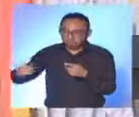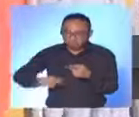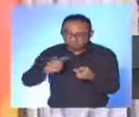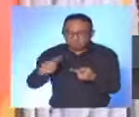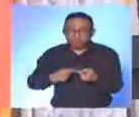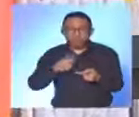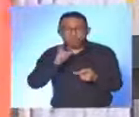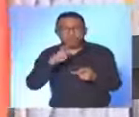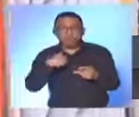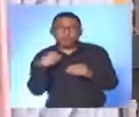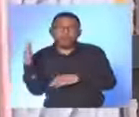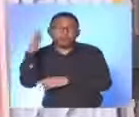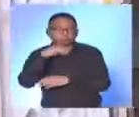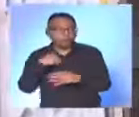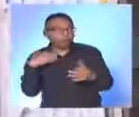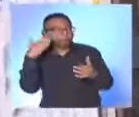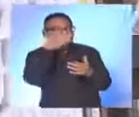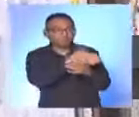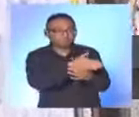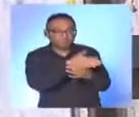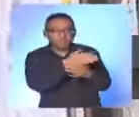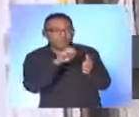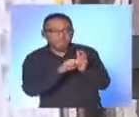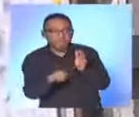andamos de gira todo el día por Uruapan, por ejemplo,